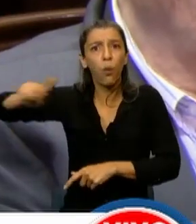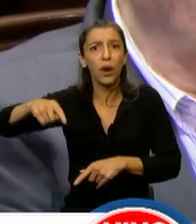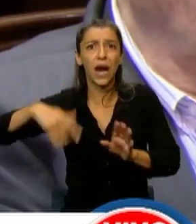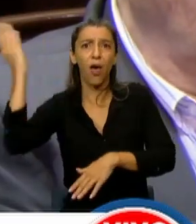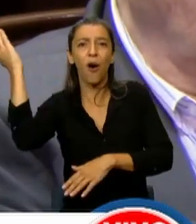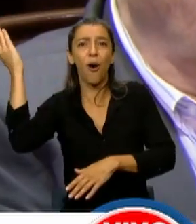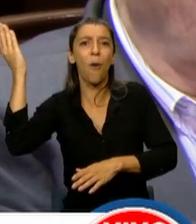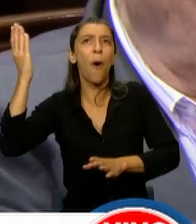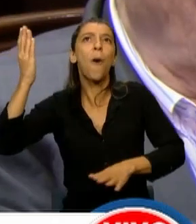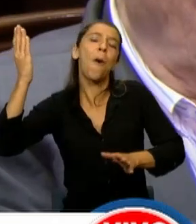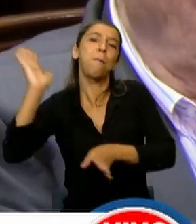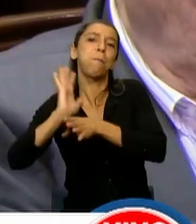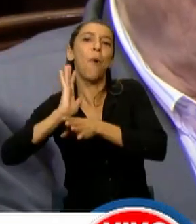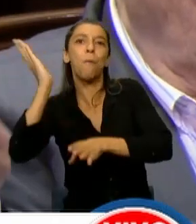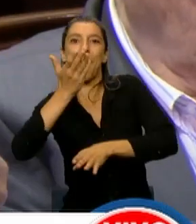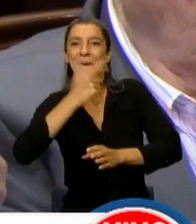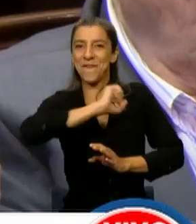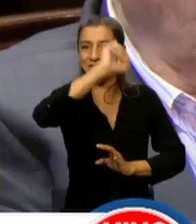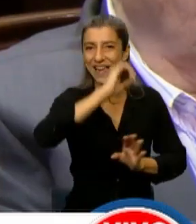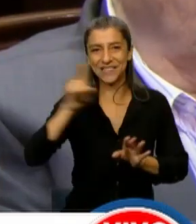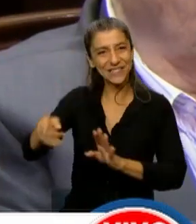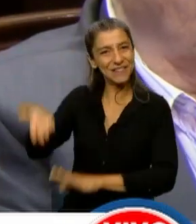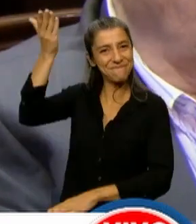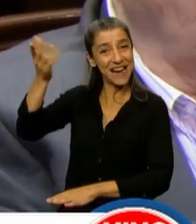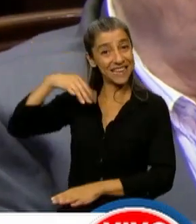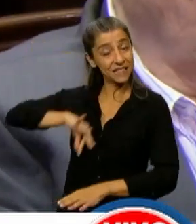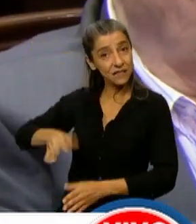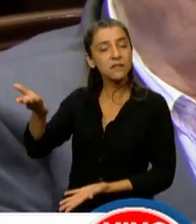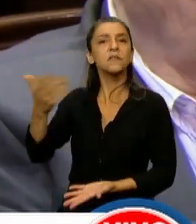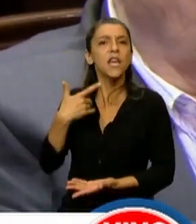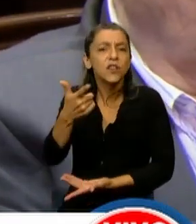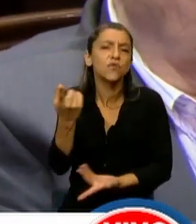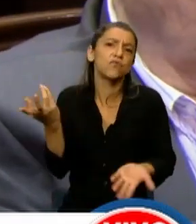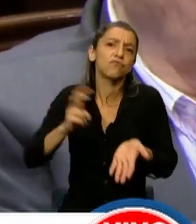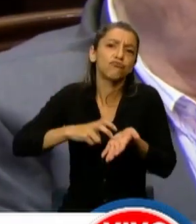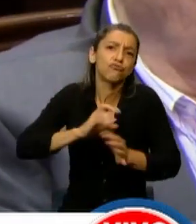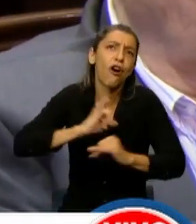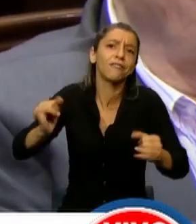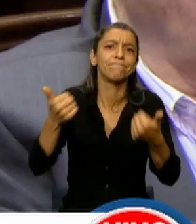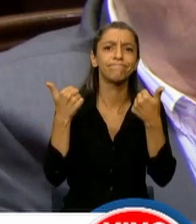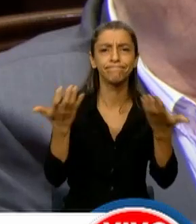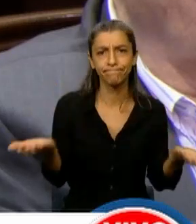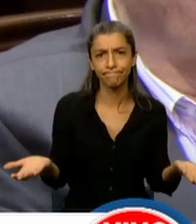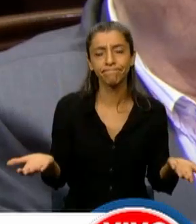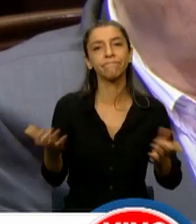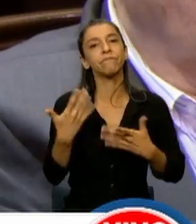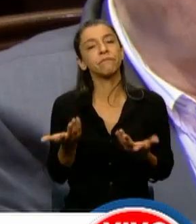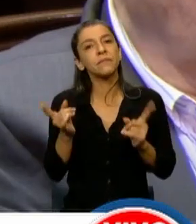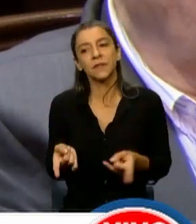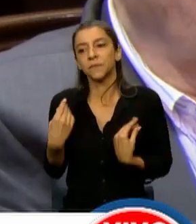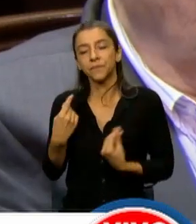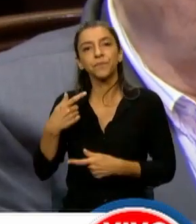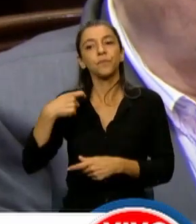en la República Argentina. Y eso es una buena noticia. Pero además como las jubilaciones en los tramos